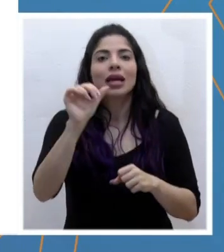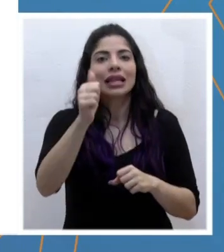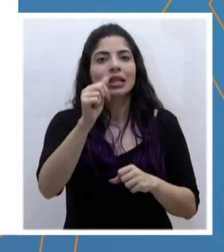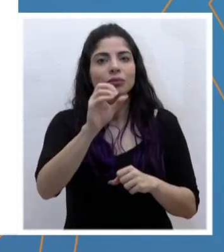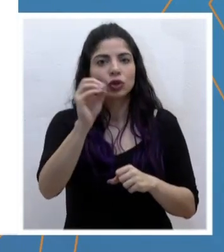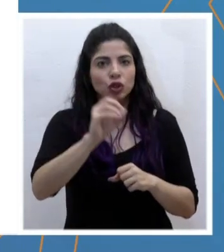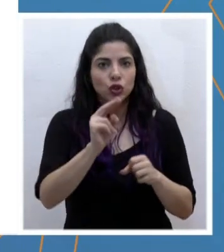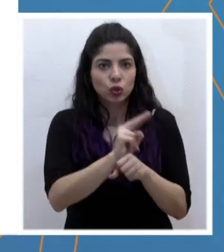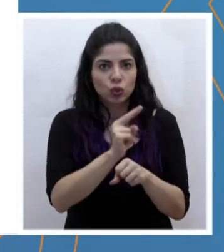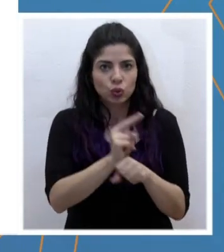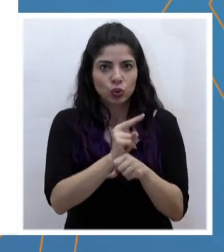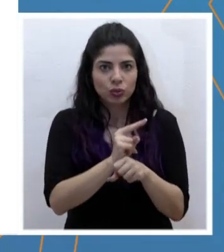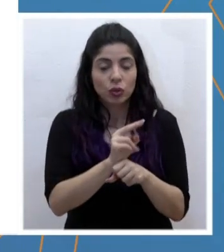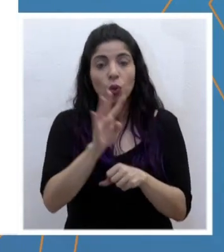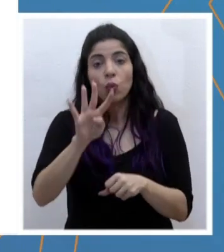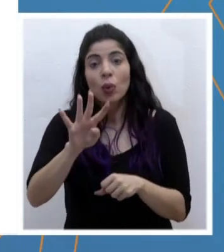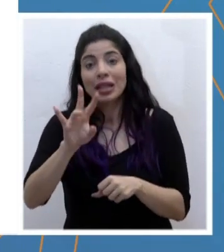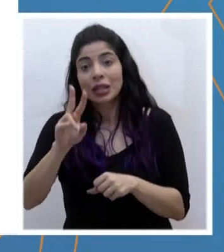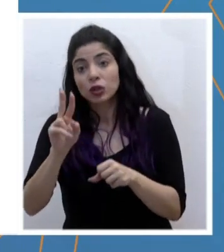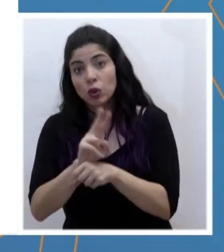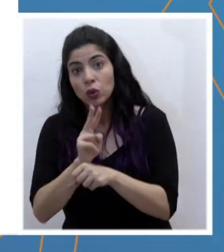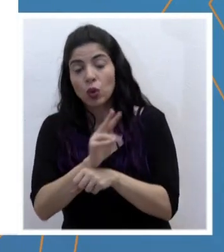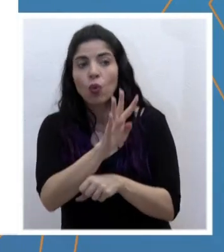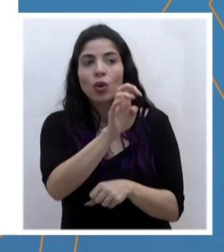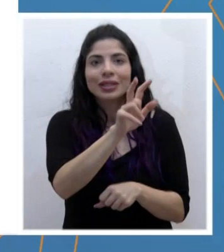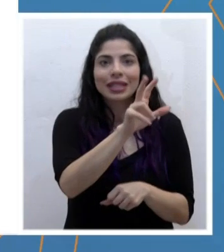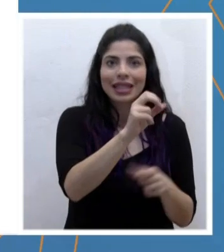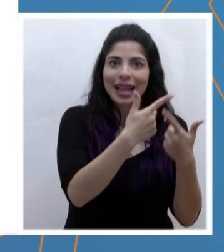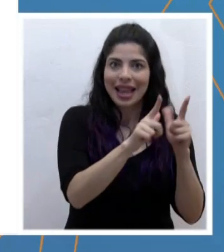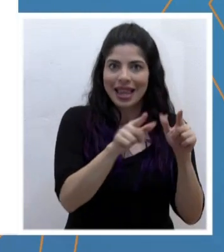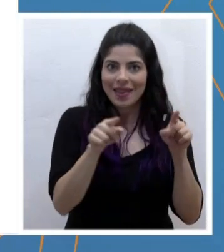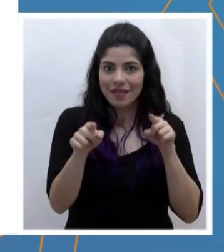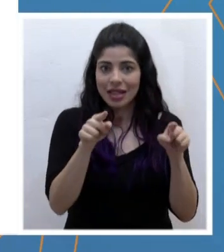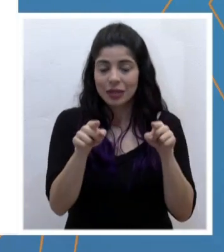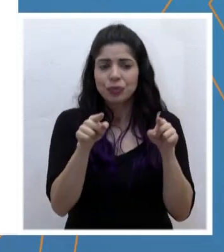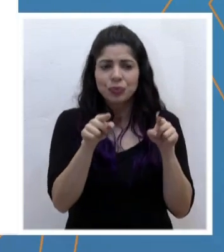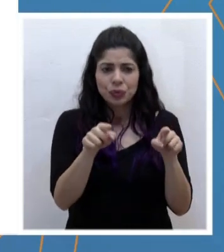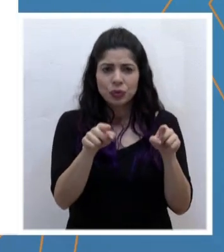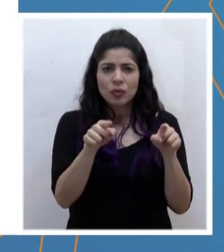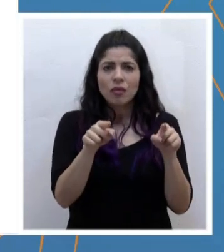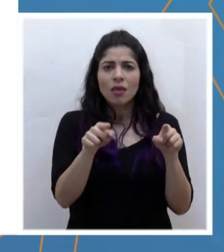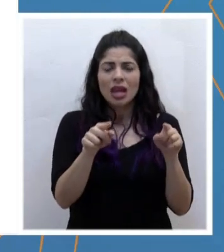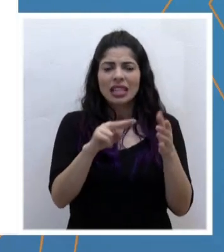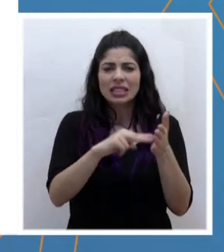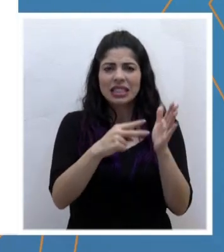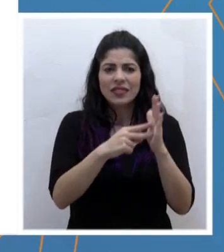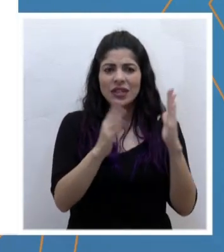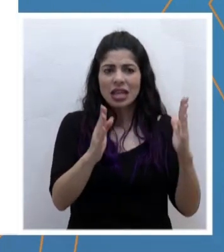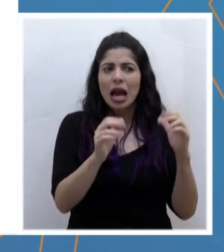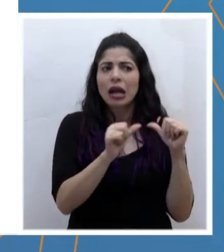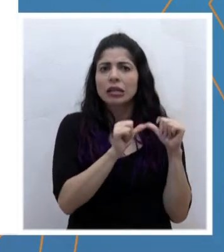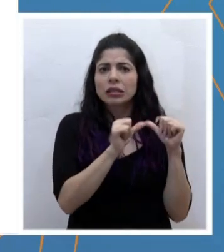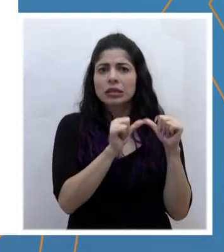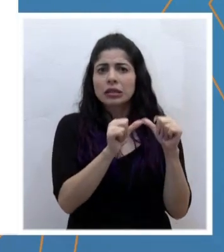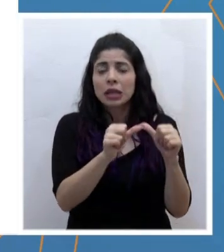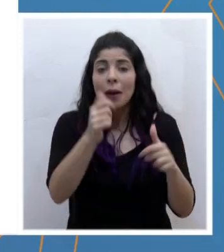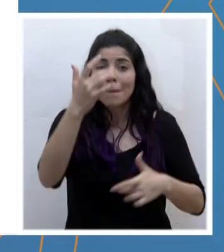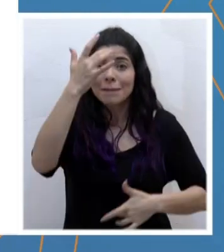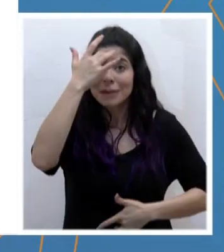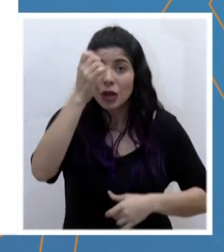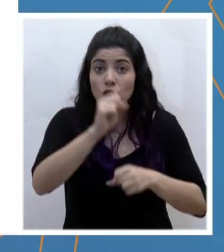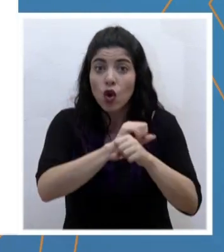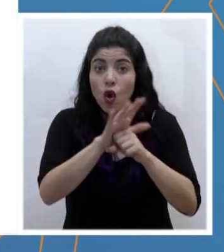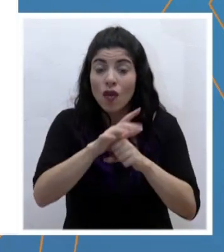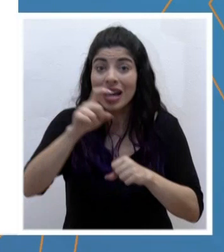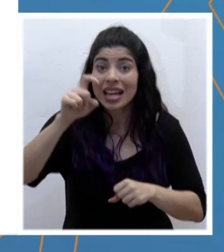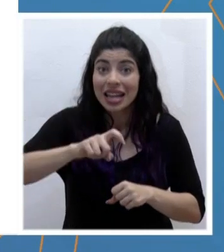10%, 47 ocupadas y 430 libres. Esto refleja principalmente que hemos tratado de que todos los pacientes COVID